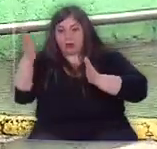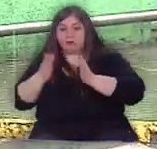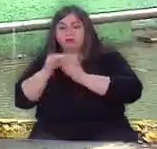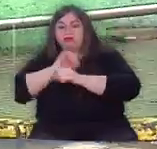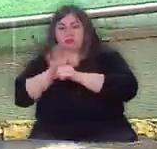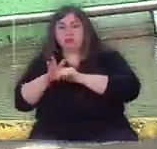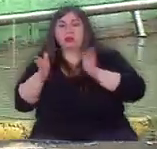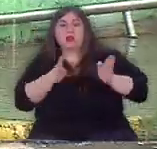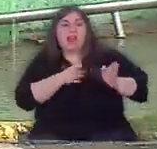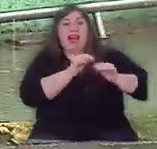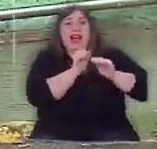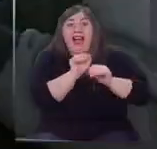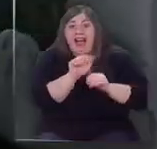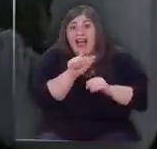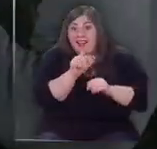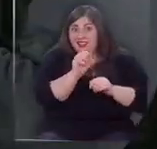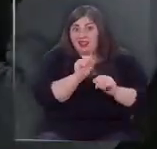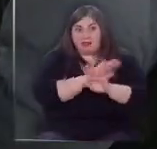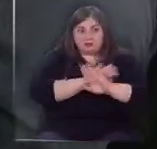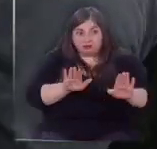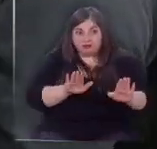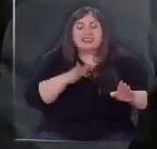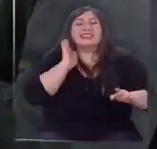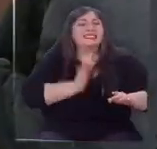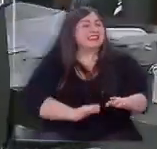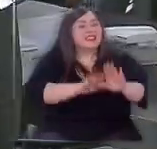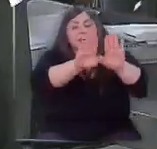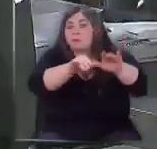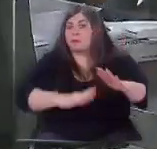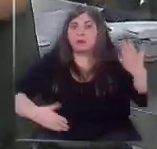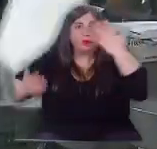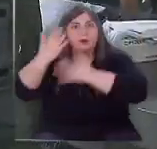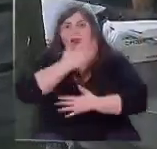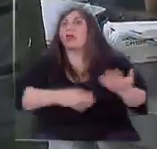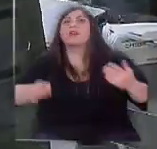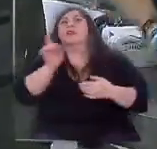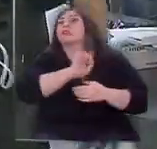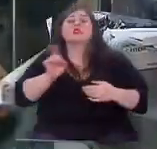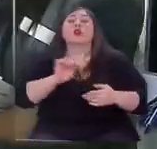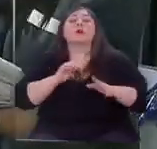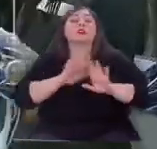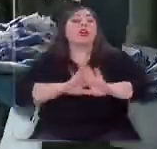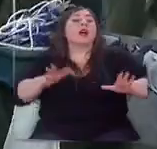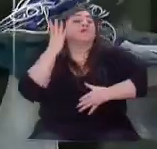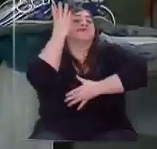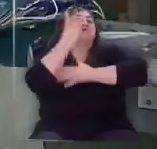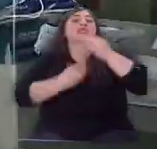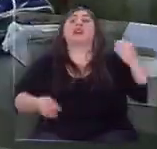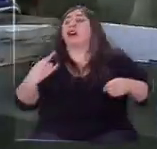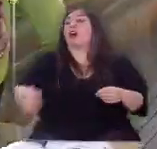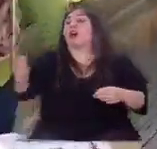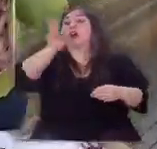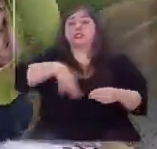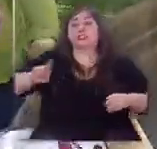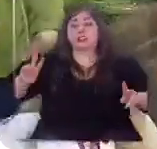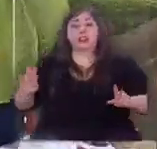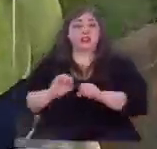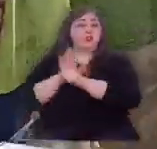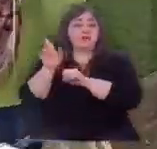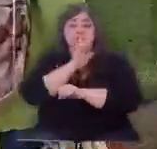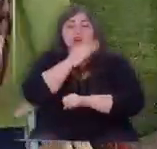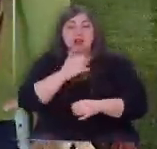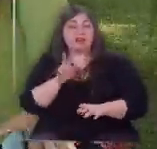sigan teniendo todos los cuidados que tiene cualquiera de nosotros. No tienen que dar por sentado que no se van a volver a enfermar. Tienen